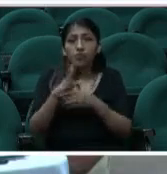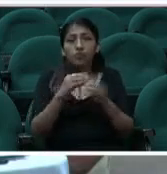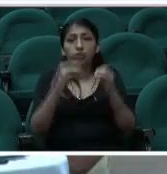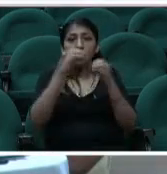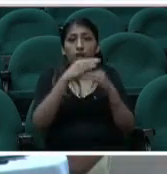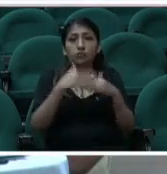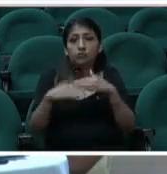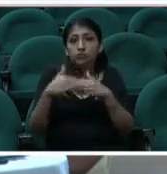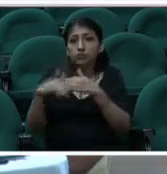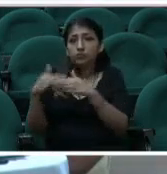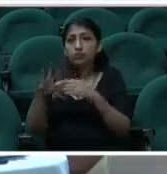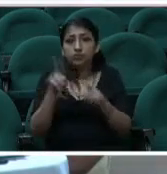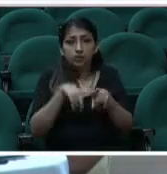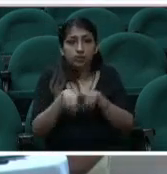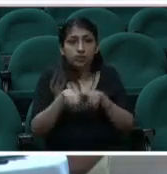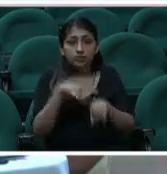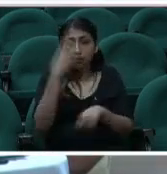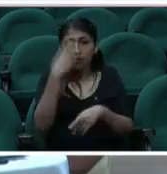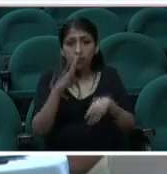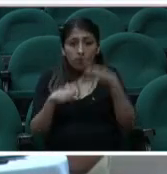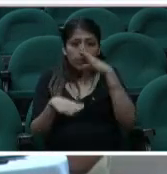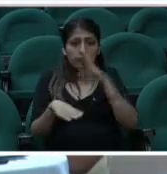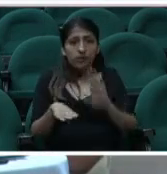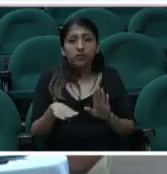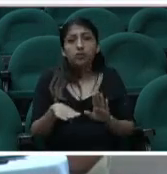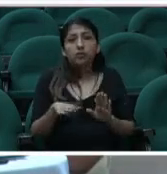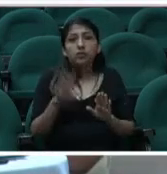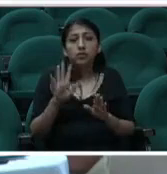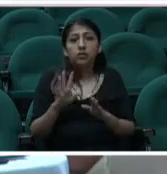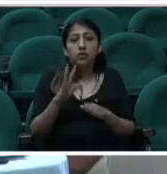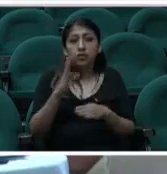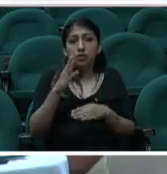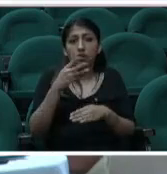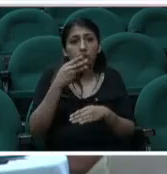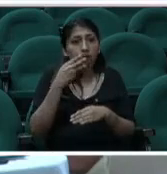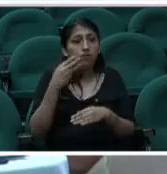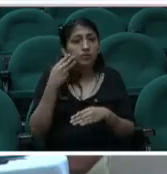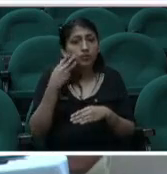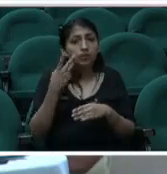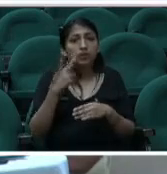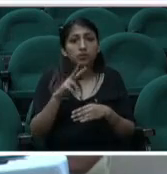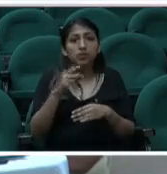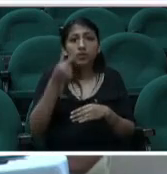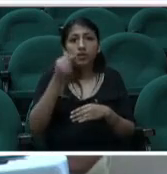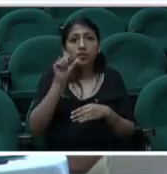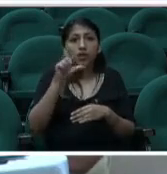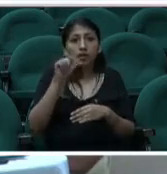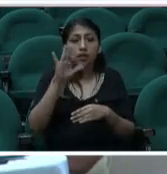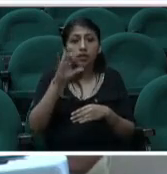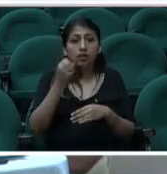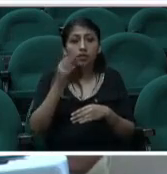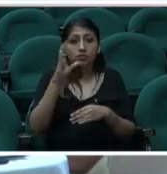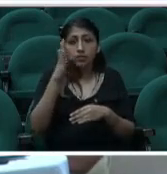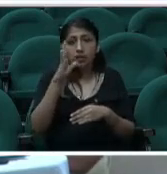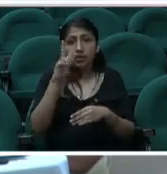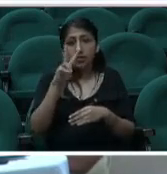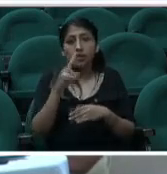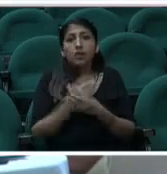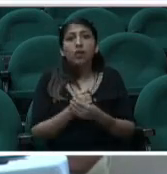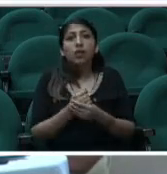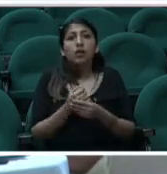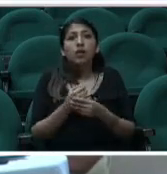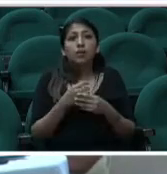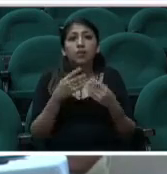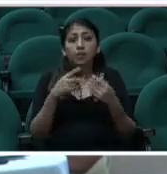el debate frente a frente a interoceánica y también a gálatas tevé en